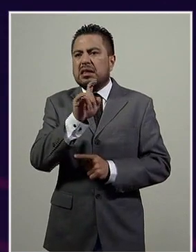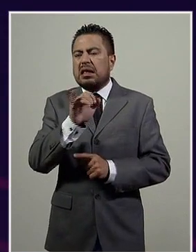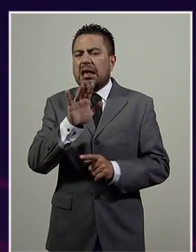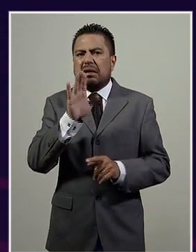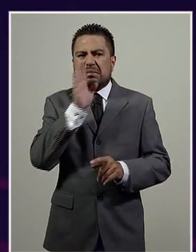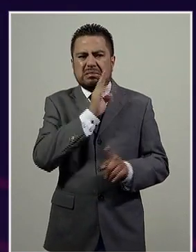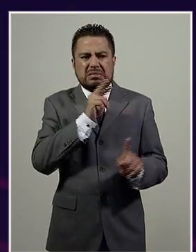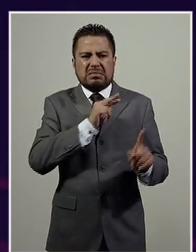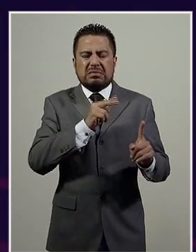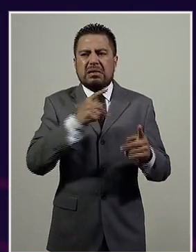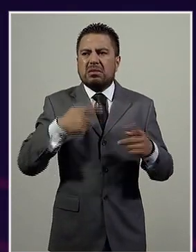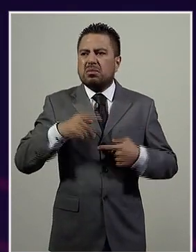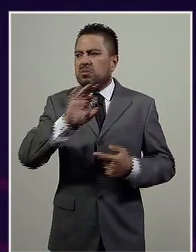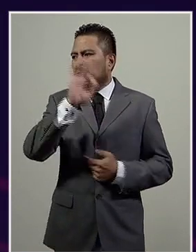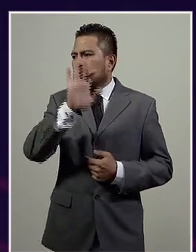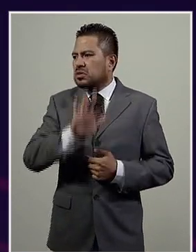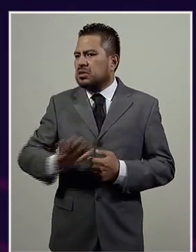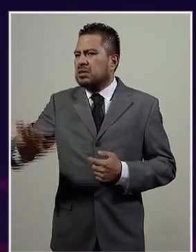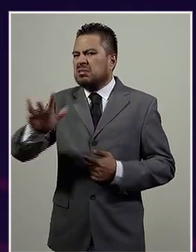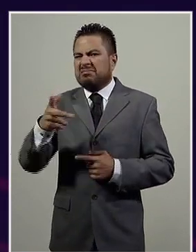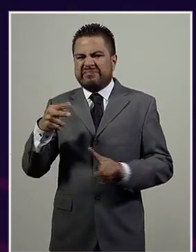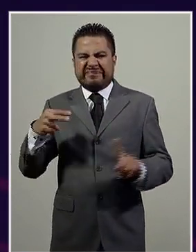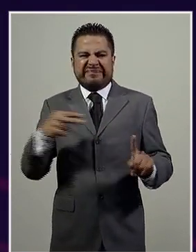amplio porcentaje de la población.